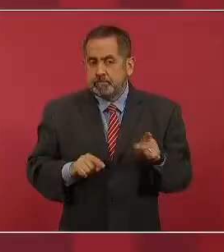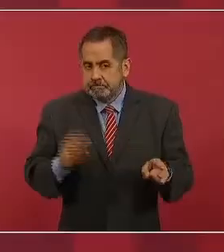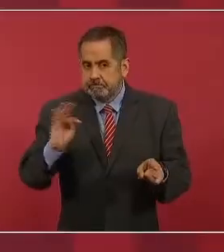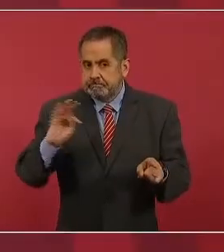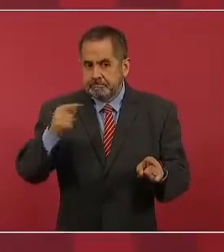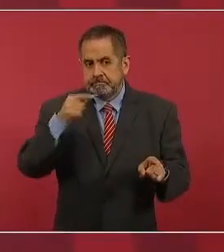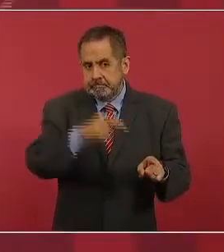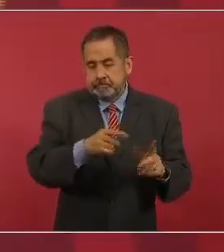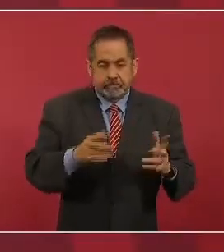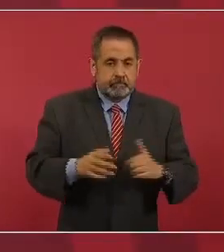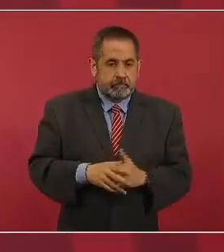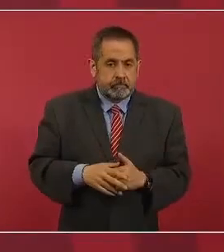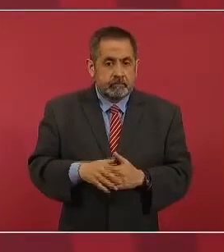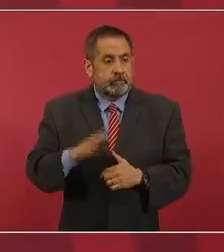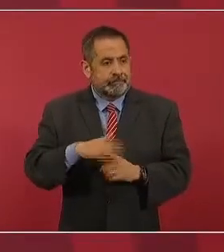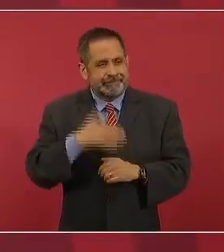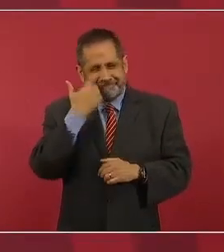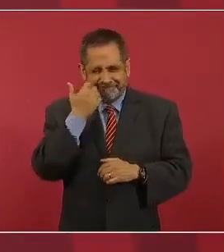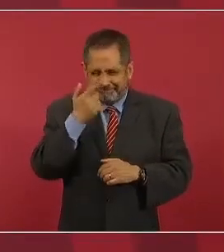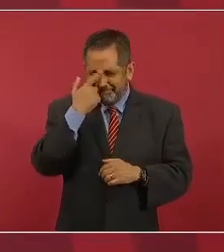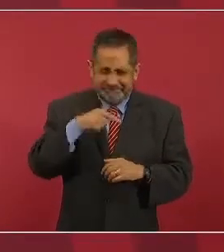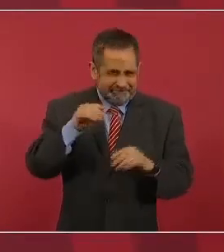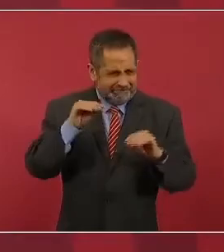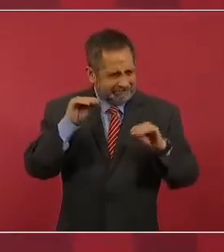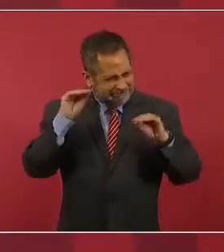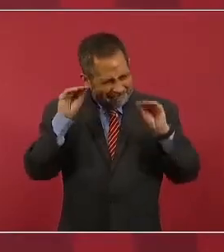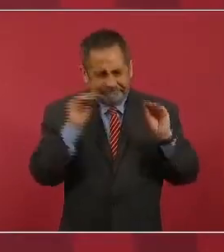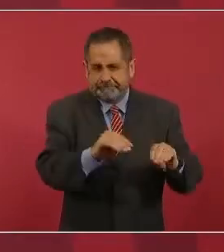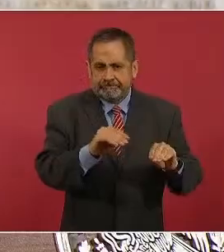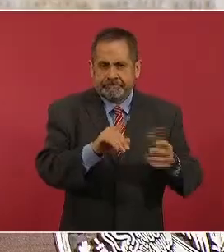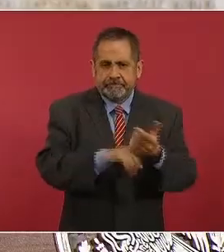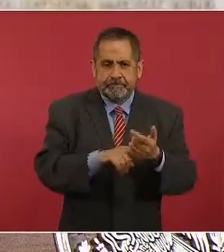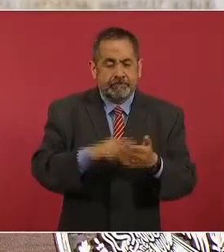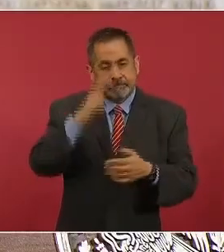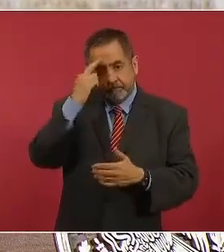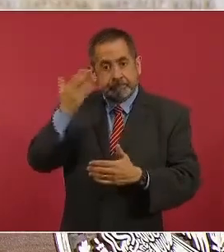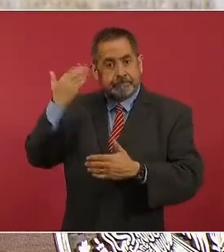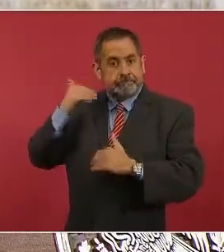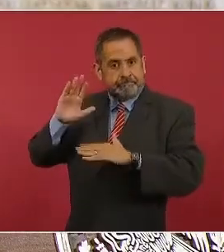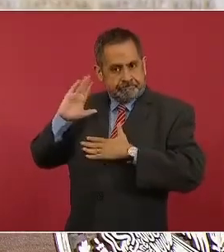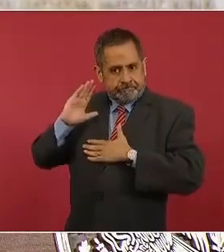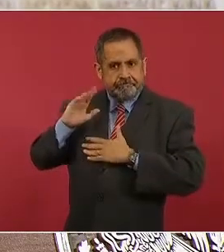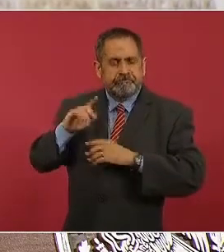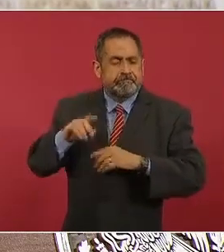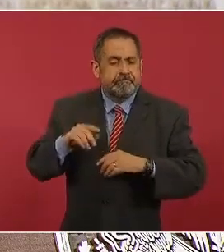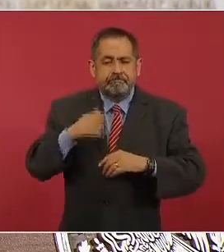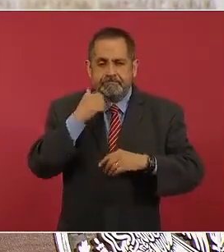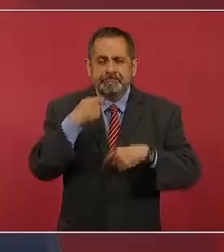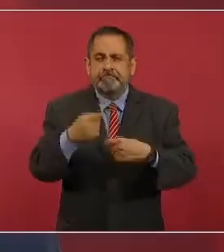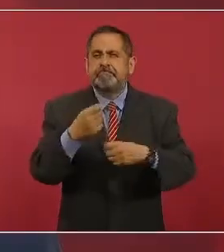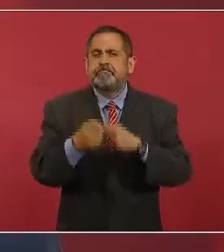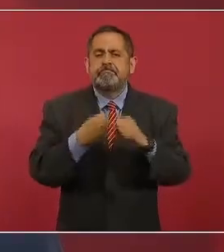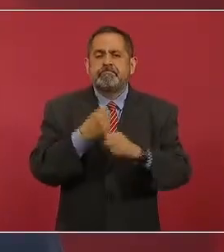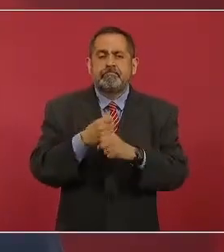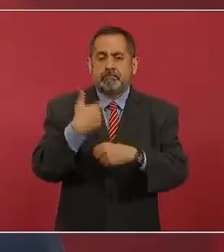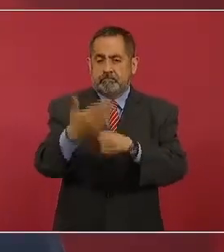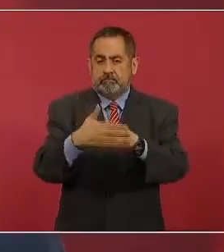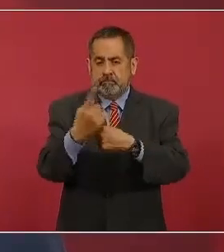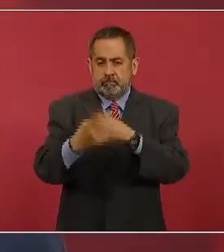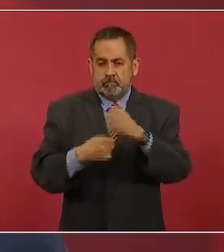porque queremos, como lo ofrecimos, para el año